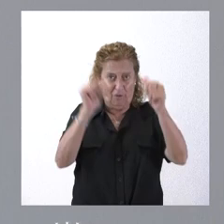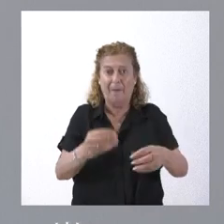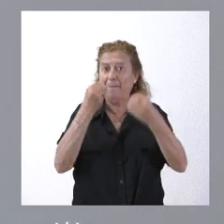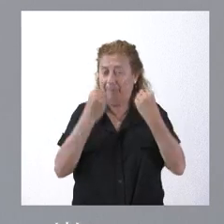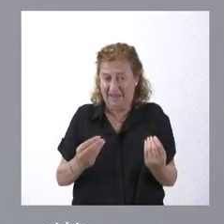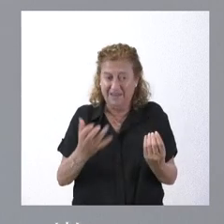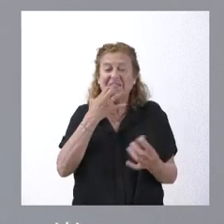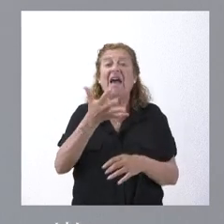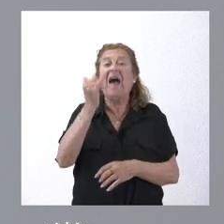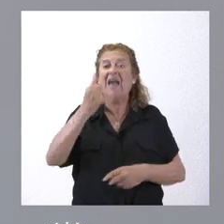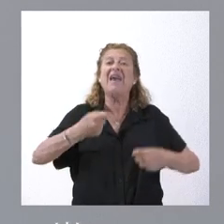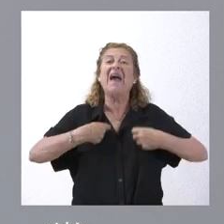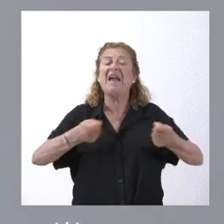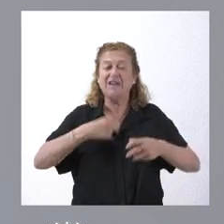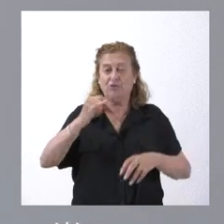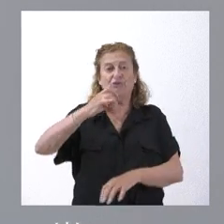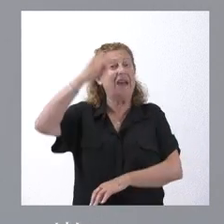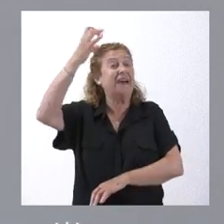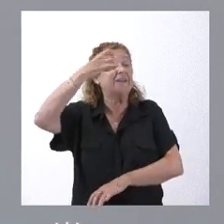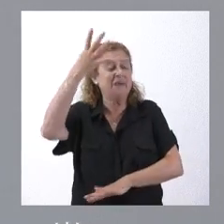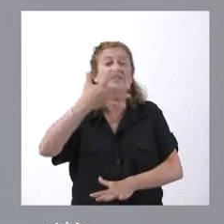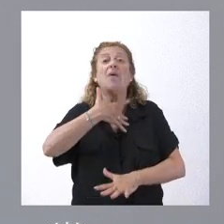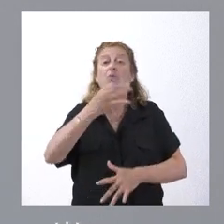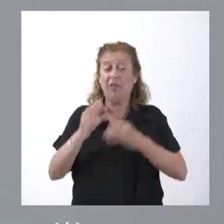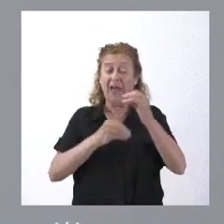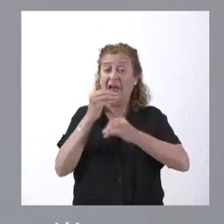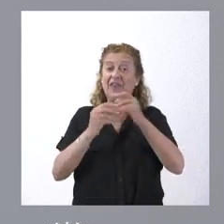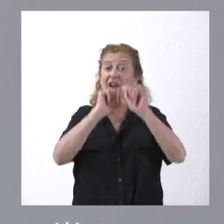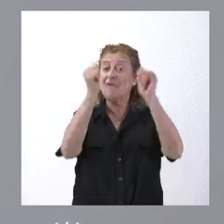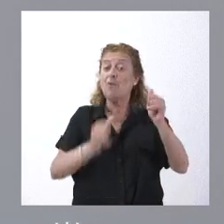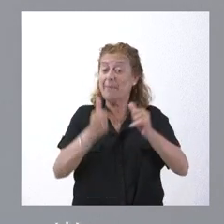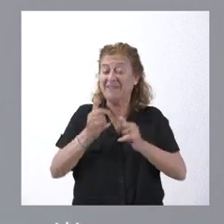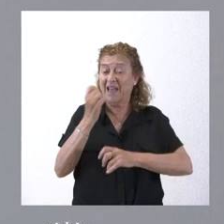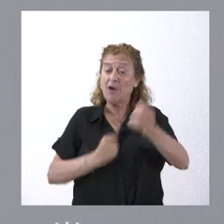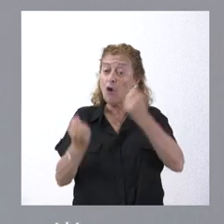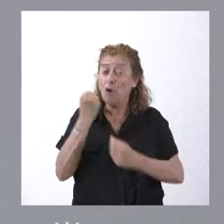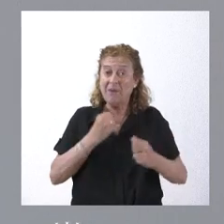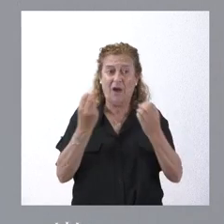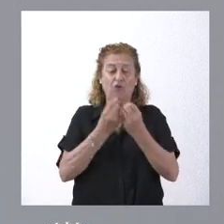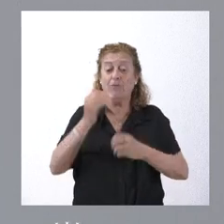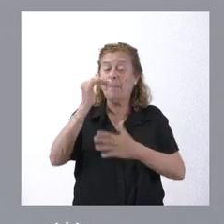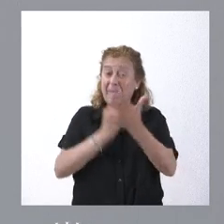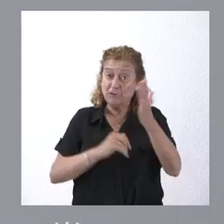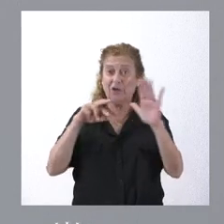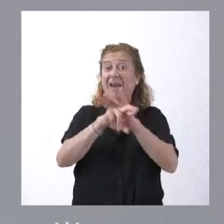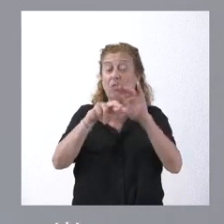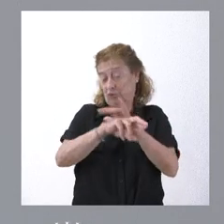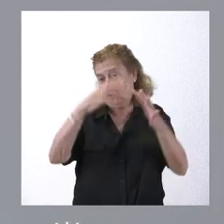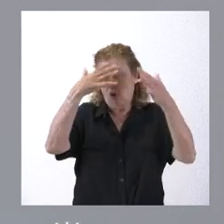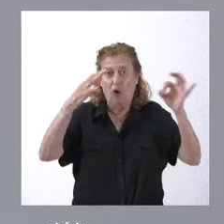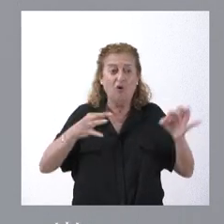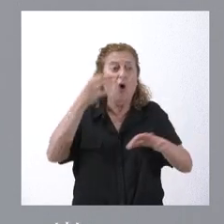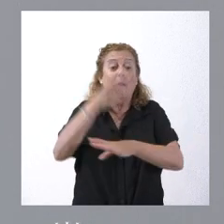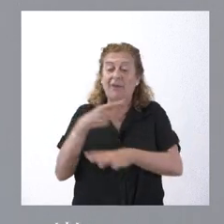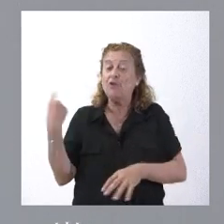algunos gastos y algunas actividades que podemos realizar de una forma más económica, con menos recursos, pues lógicamente es la obligación de